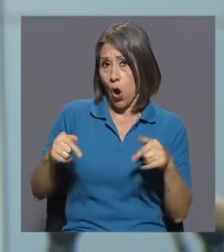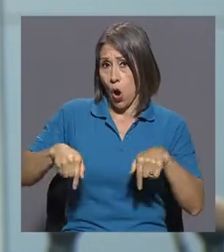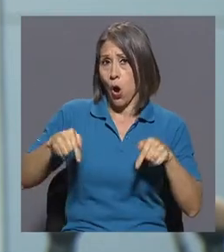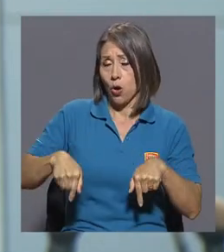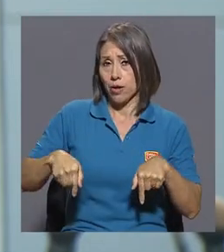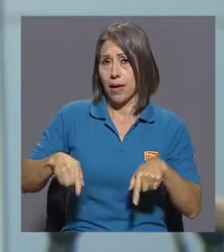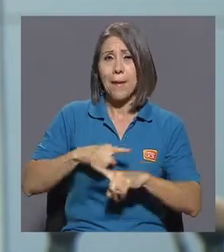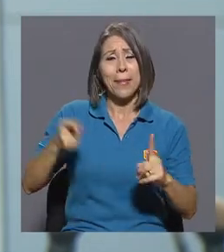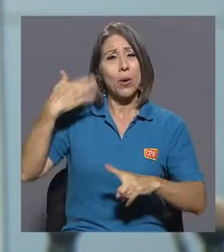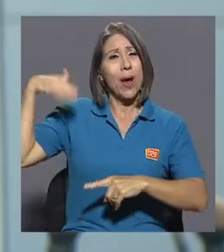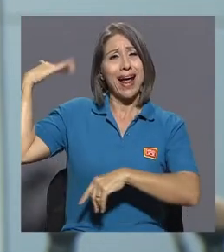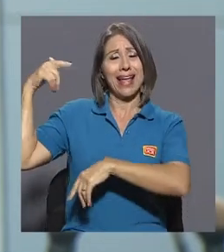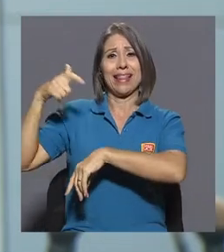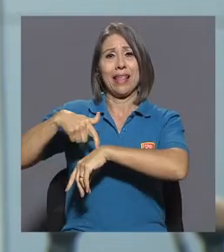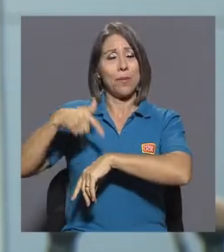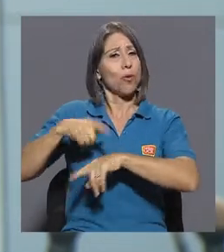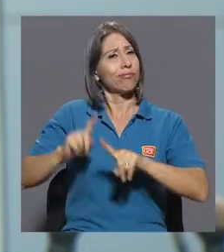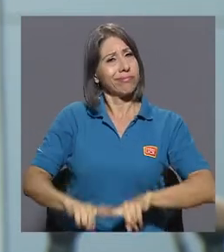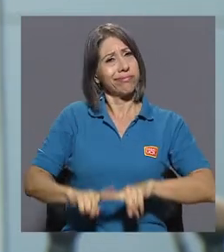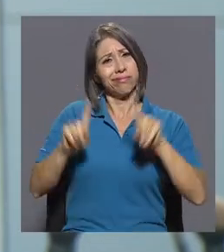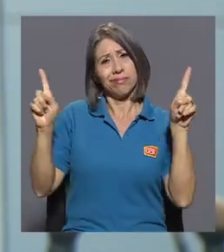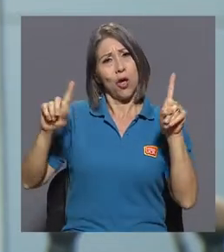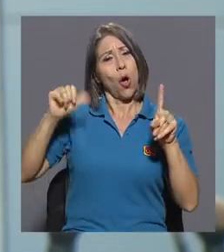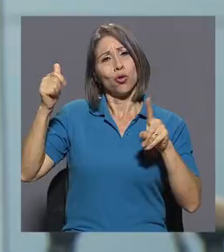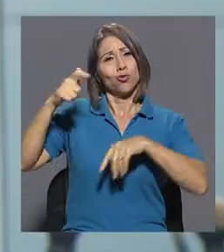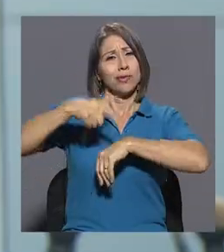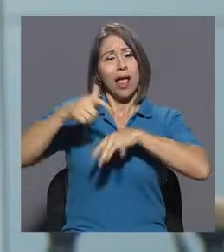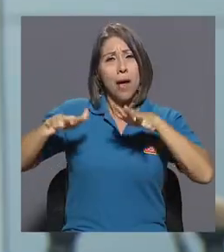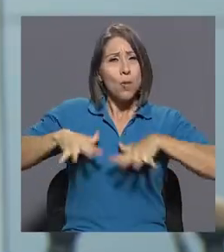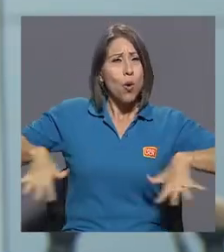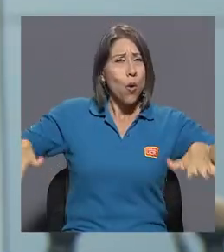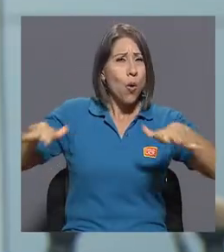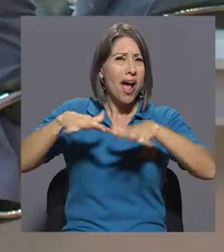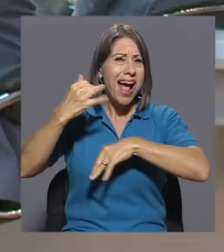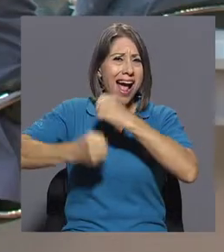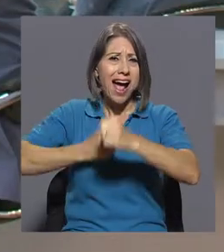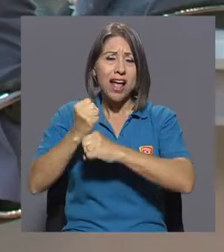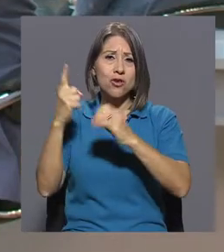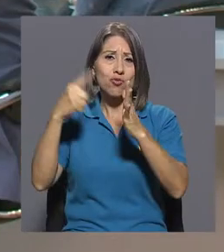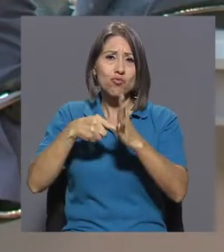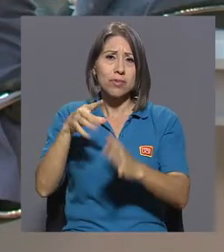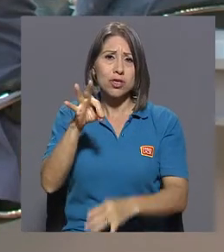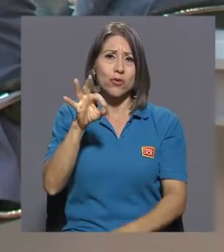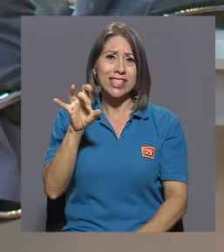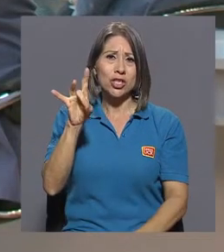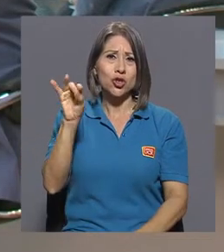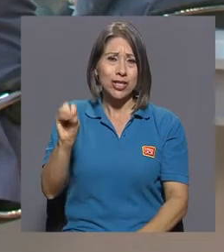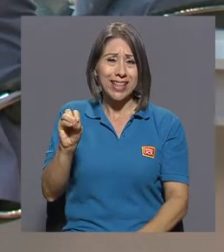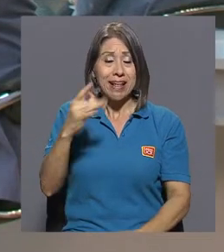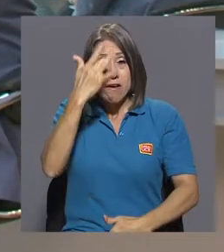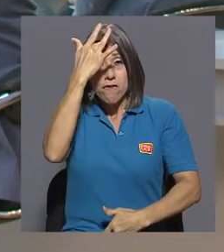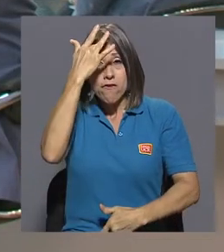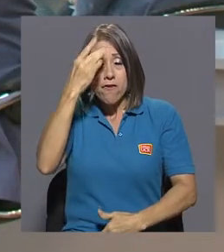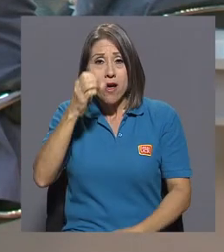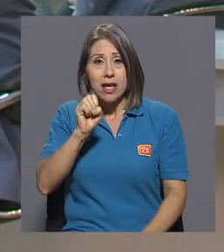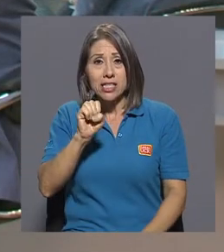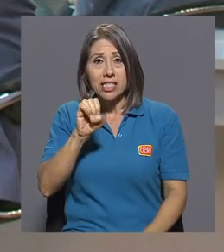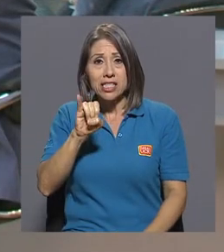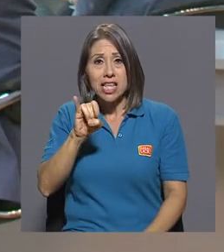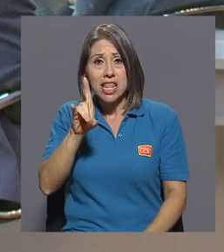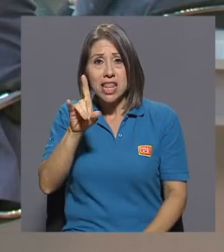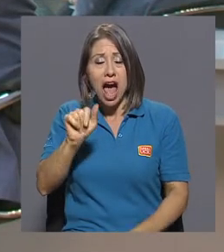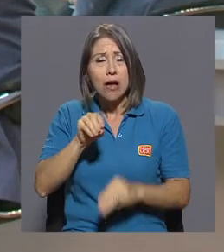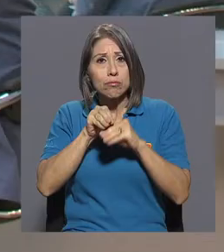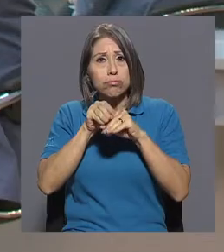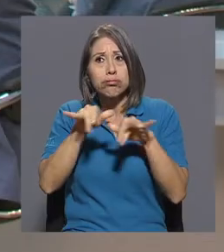tiempo eran otros tiempos, el contexto, imagínate los 80s, el SIDA estaba en las noticias.